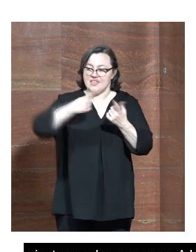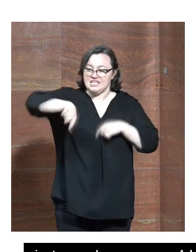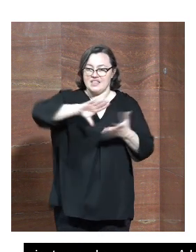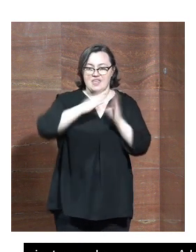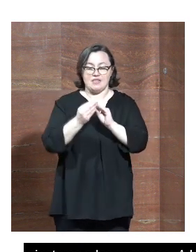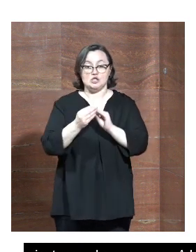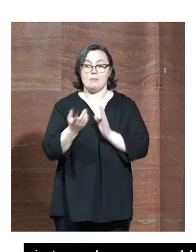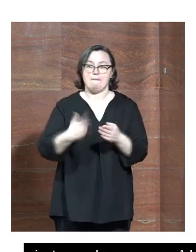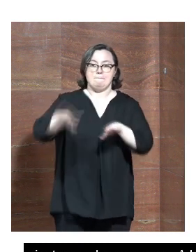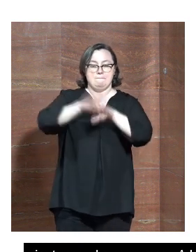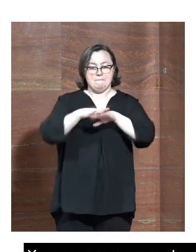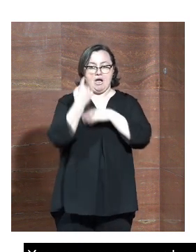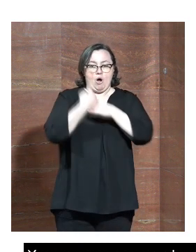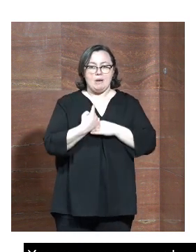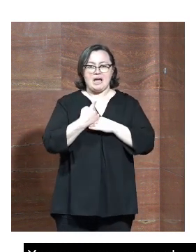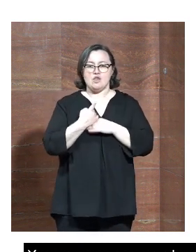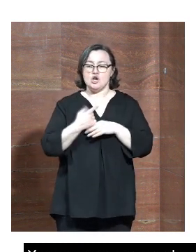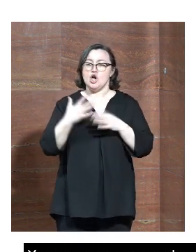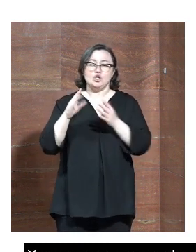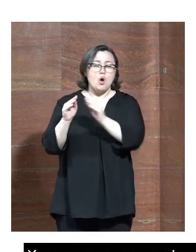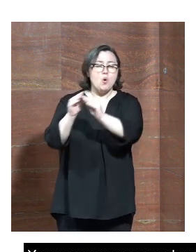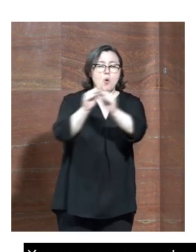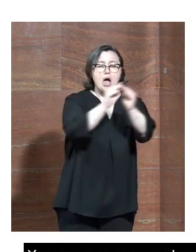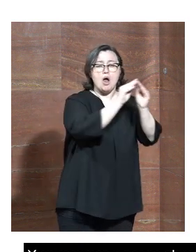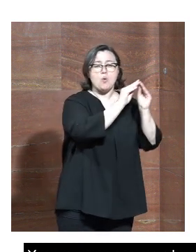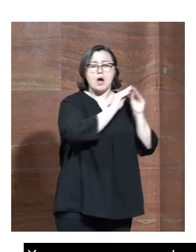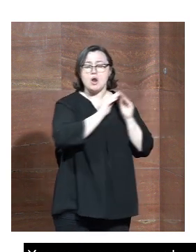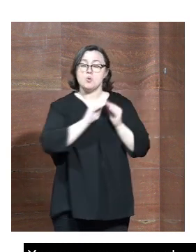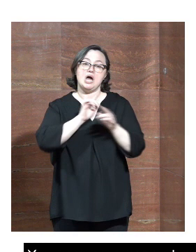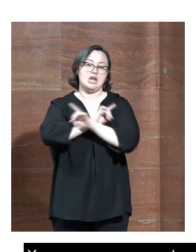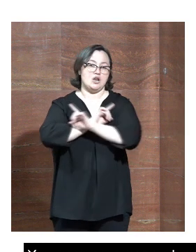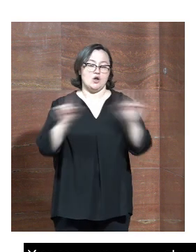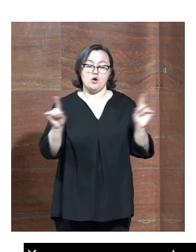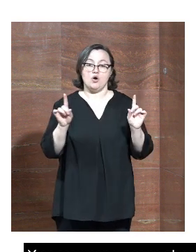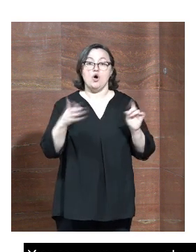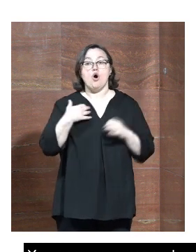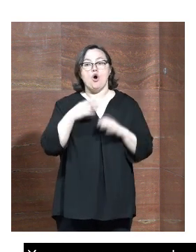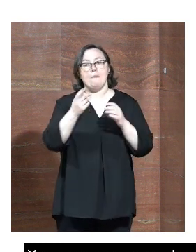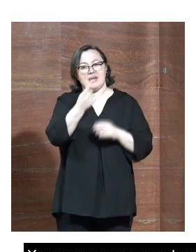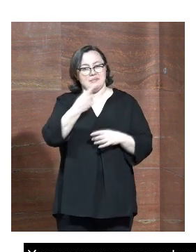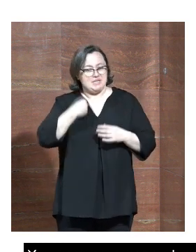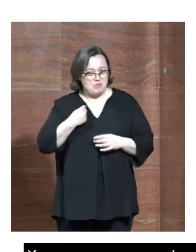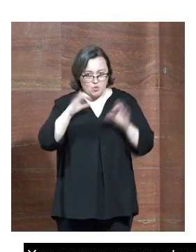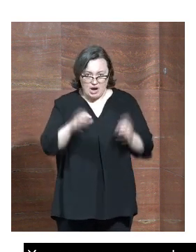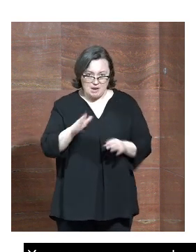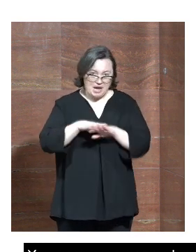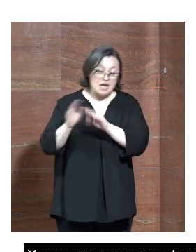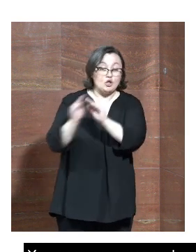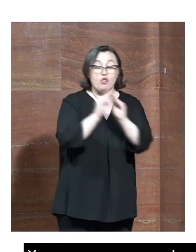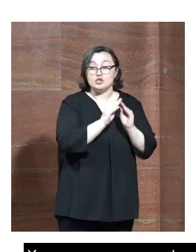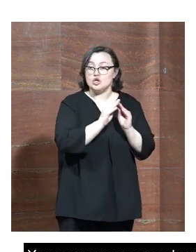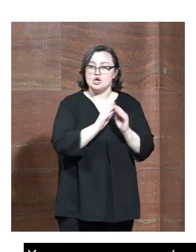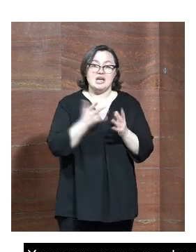que nos obliguen a utilizar el mismo traje con la misma talla para todos, o el mismo medicamento con la misma